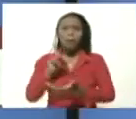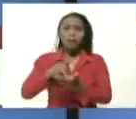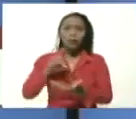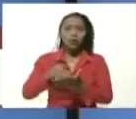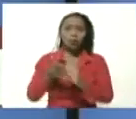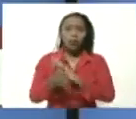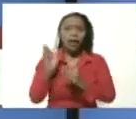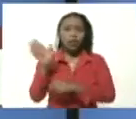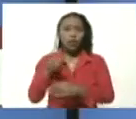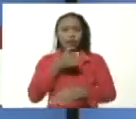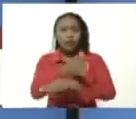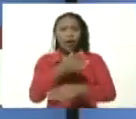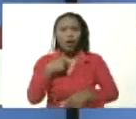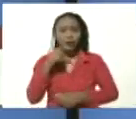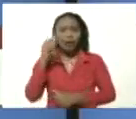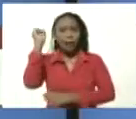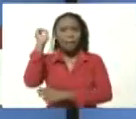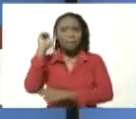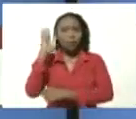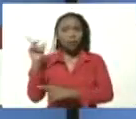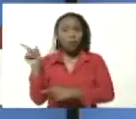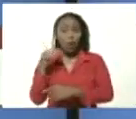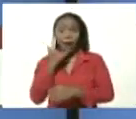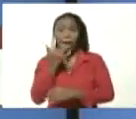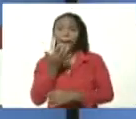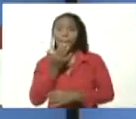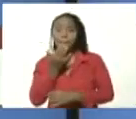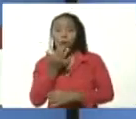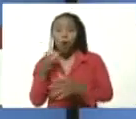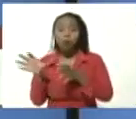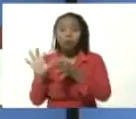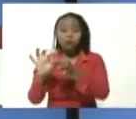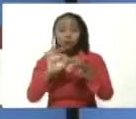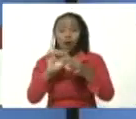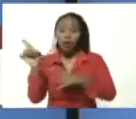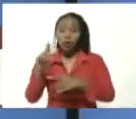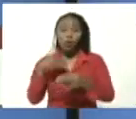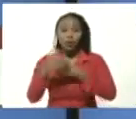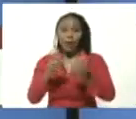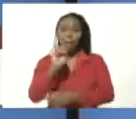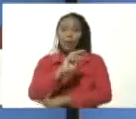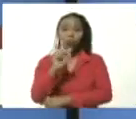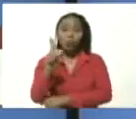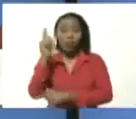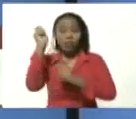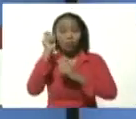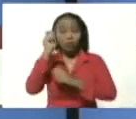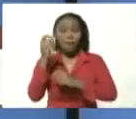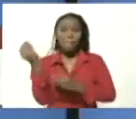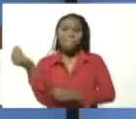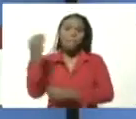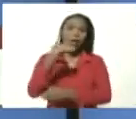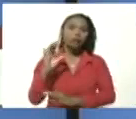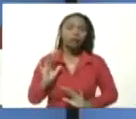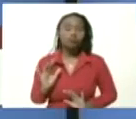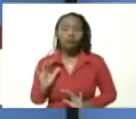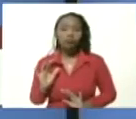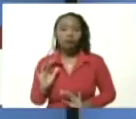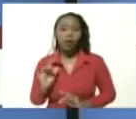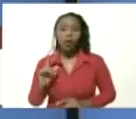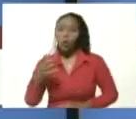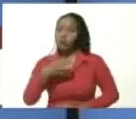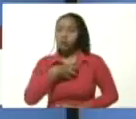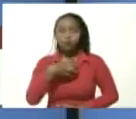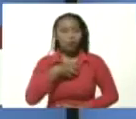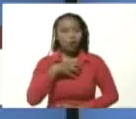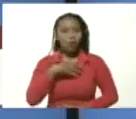Fueron elecciones parlamentarias, si hubiesen ido unidos, verdaderamente no tuviesen 21 diputados, tuviesen más. No pudieron